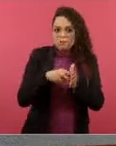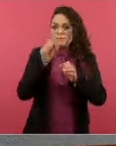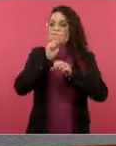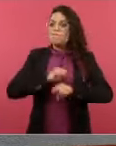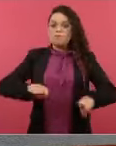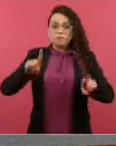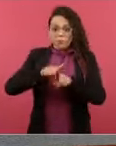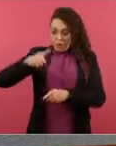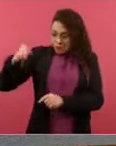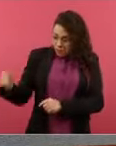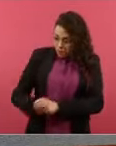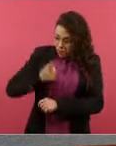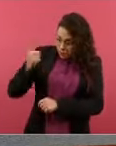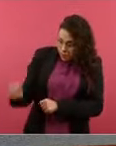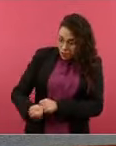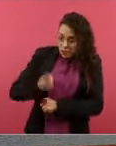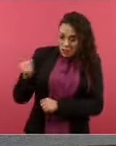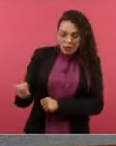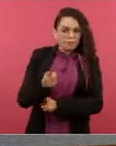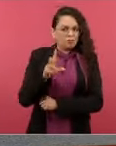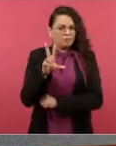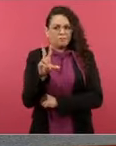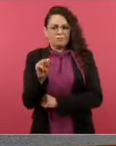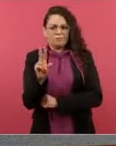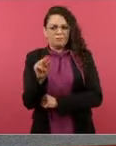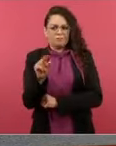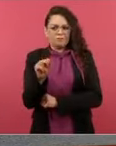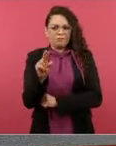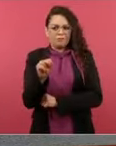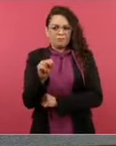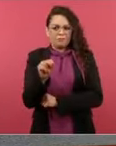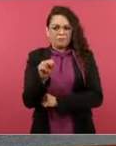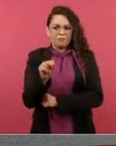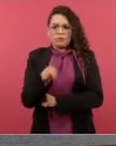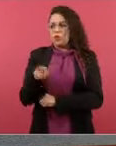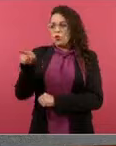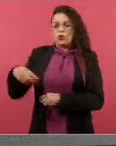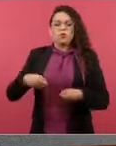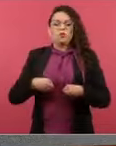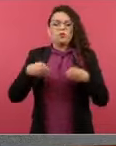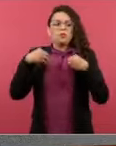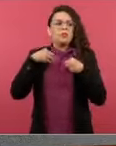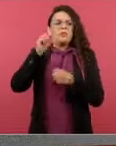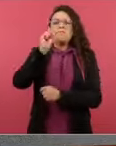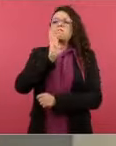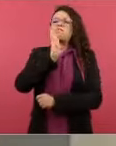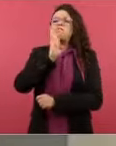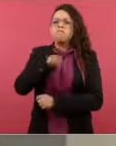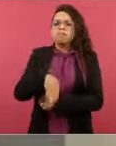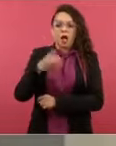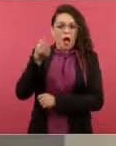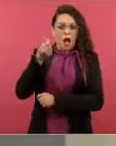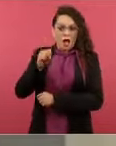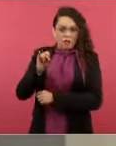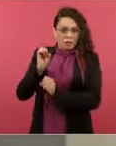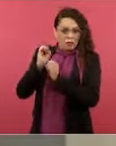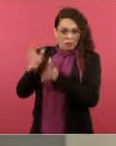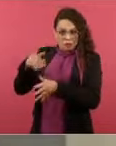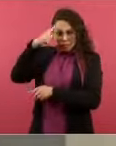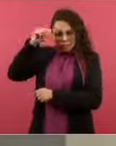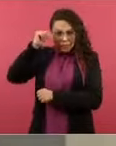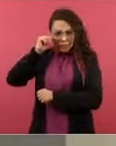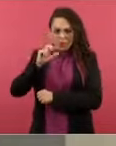igual. Entonces, si te está yendo la fregada, pues puede cambiar la situación. Échale ganitas, en